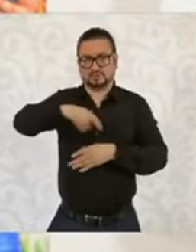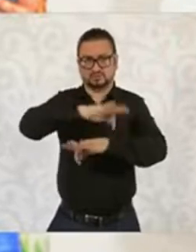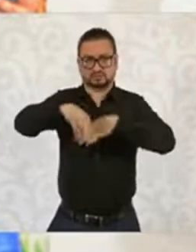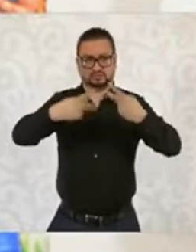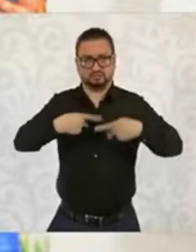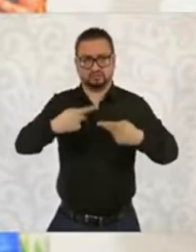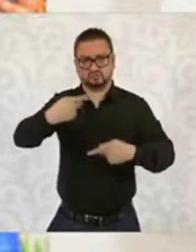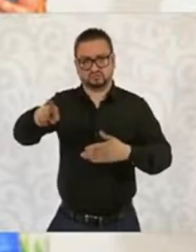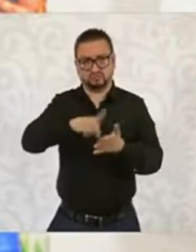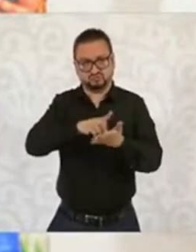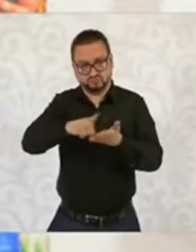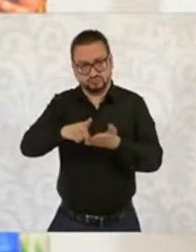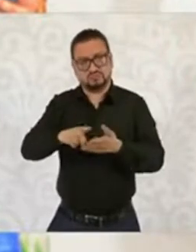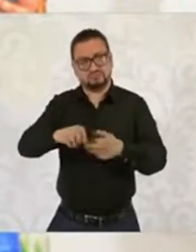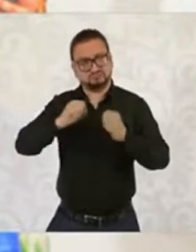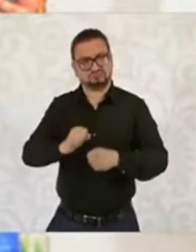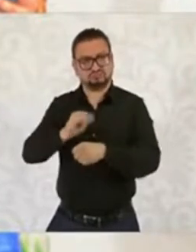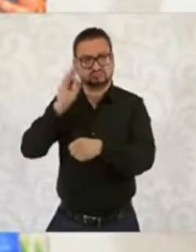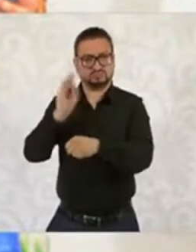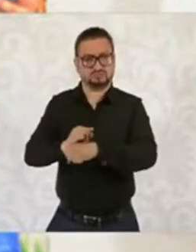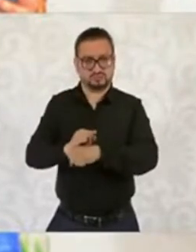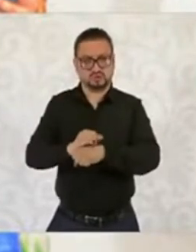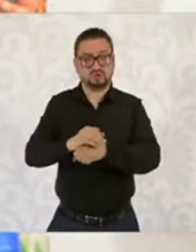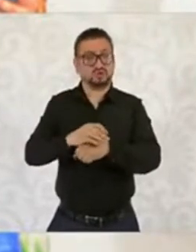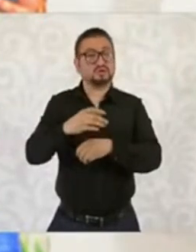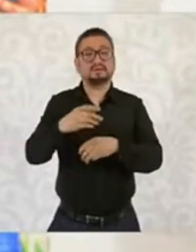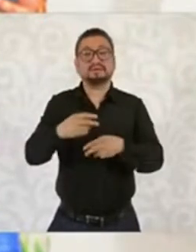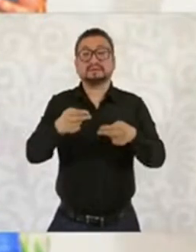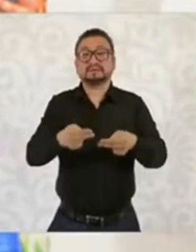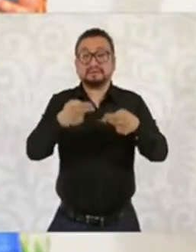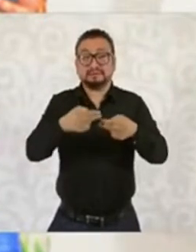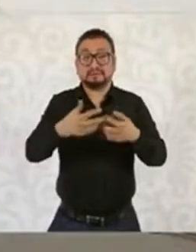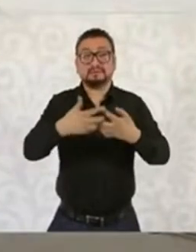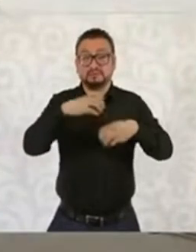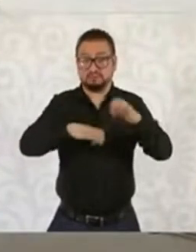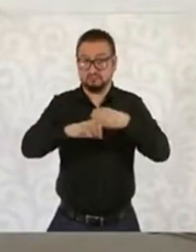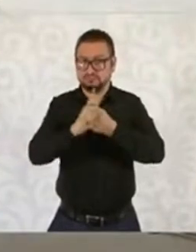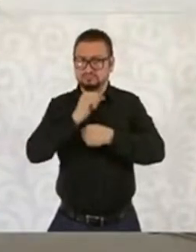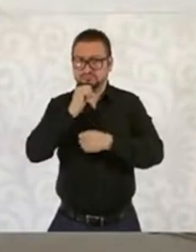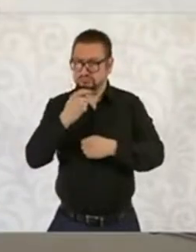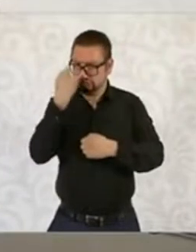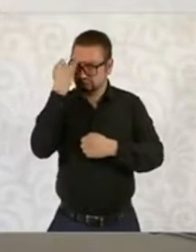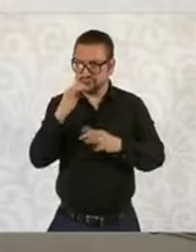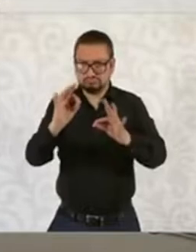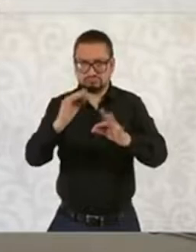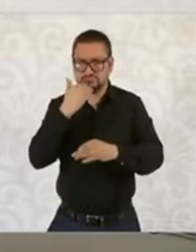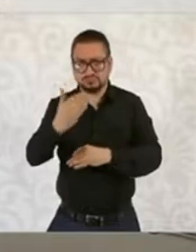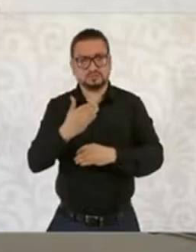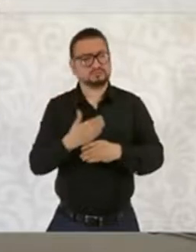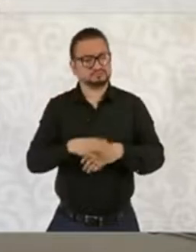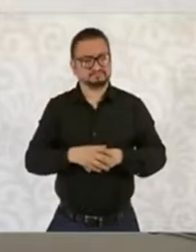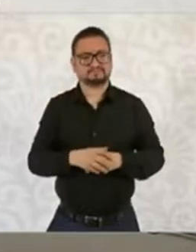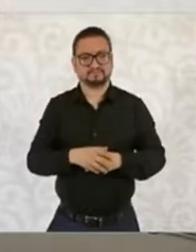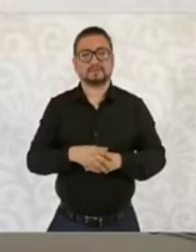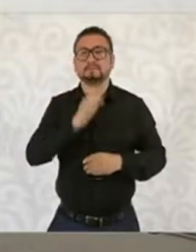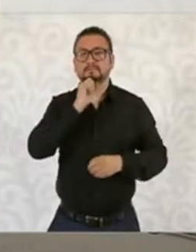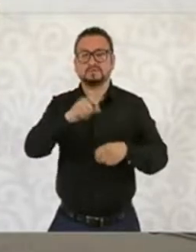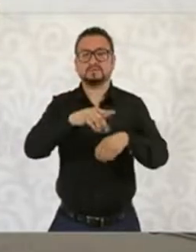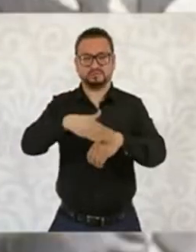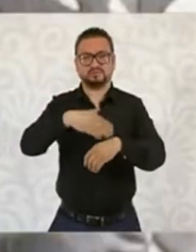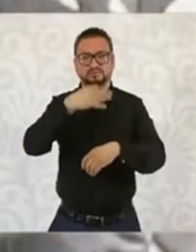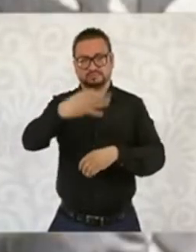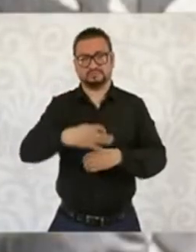todas y todos los trabajadores sin impactos en el modelo de negocio, que es pues además muy innovador, y también comentar que